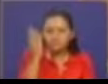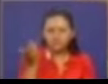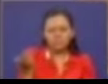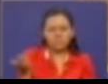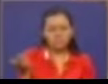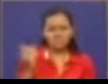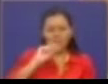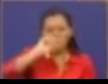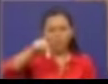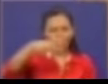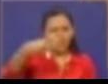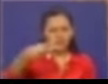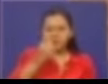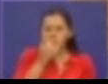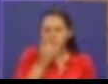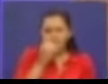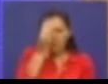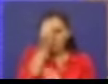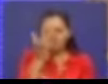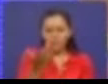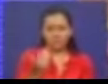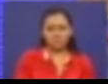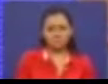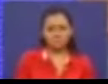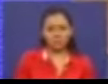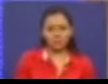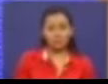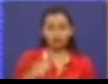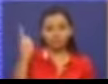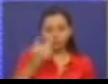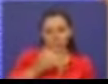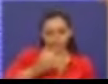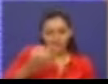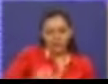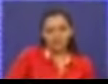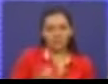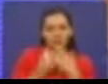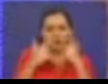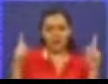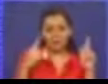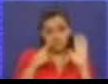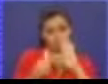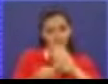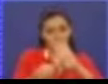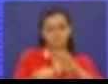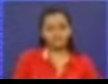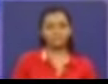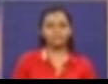odio Ecoavisa? Veamos el segmento. Solamente la verdad nos hará libres. Adelante.